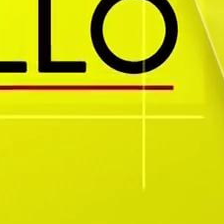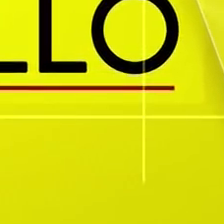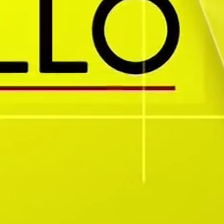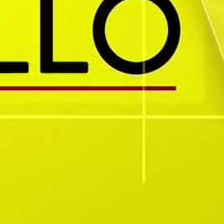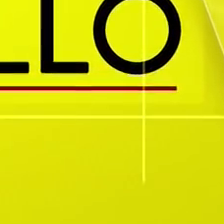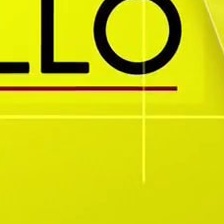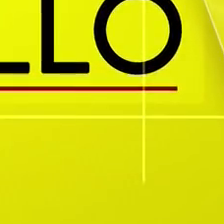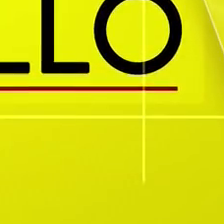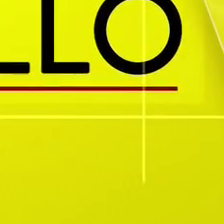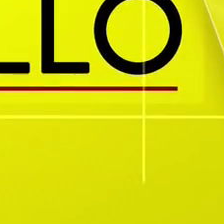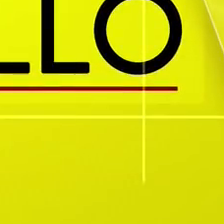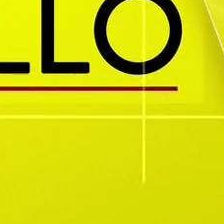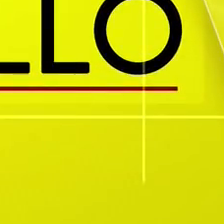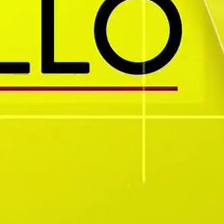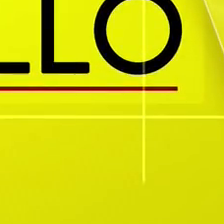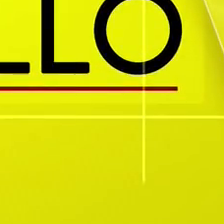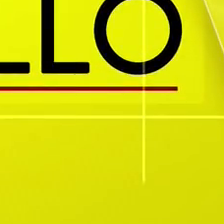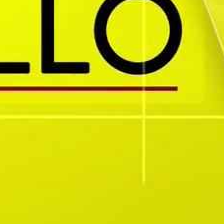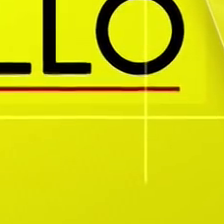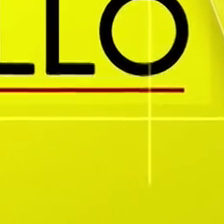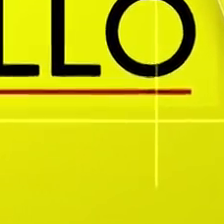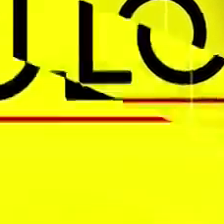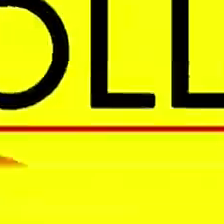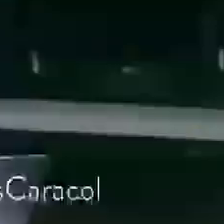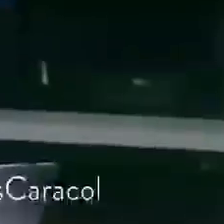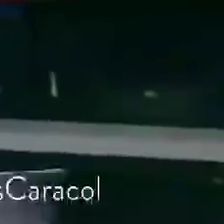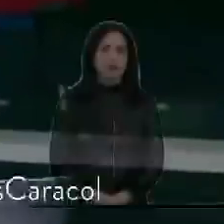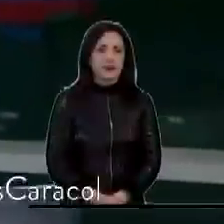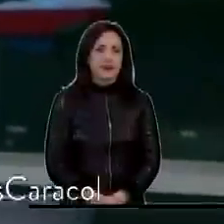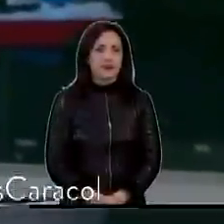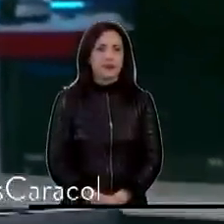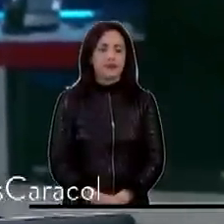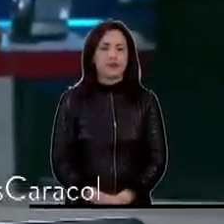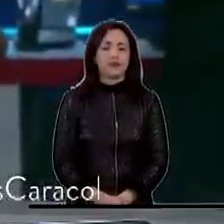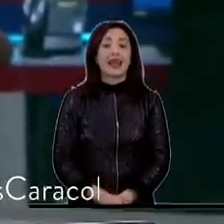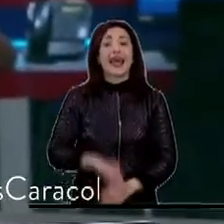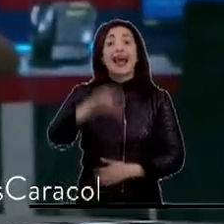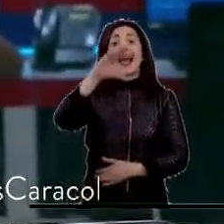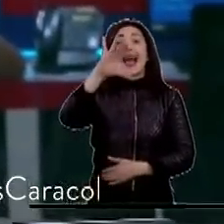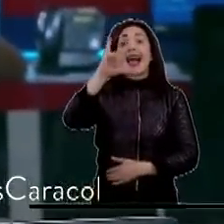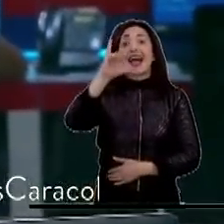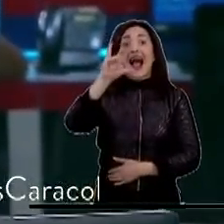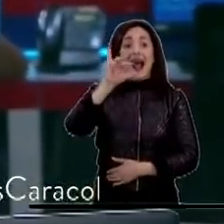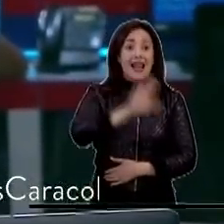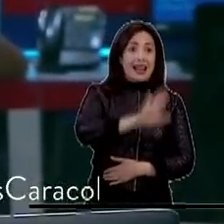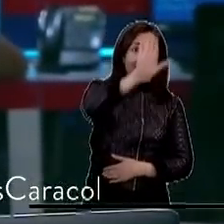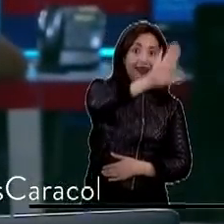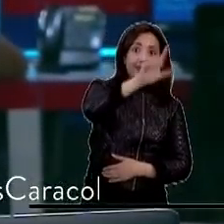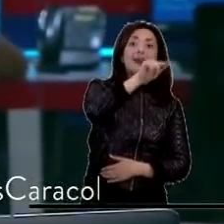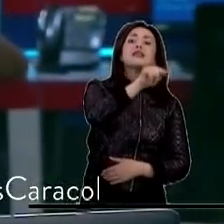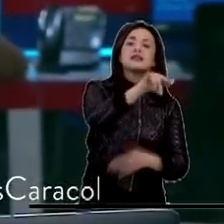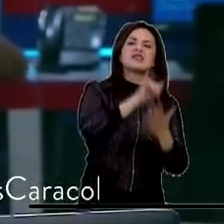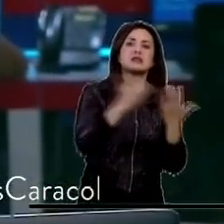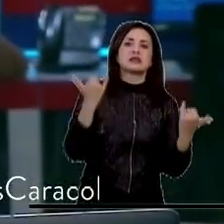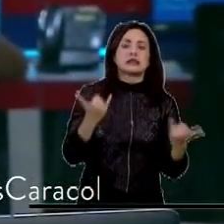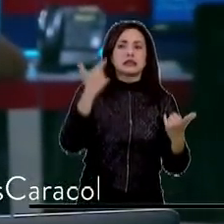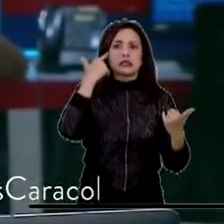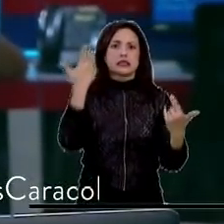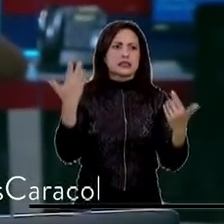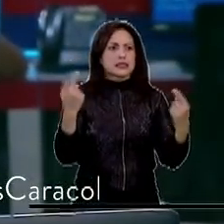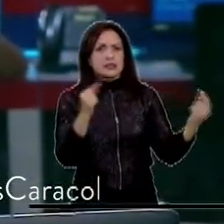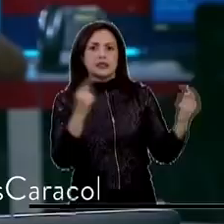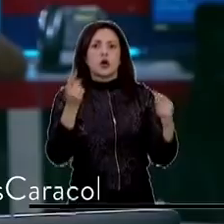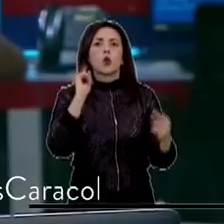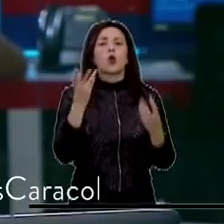noticia en desarrollo en Noticias Caracol. En Cali crece la polémica luego que el alcalde anunciara acciones